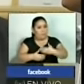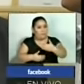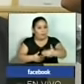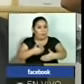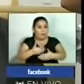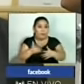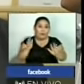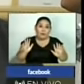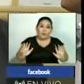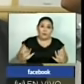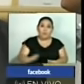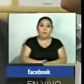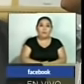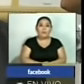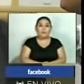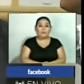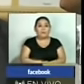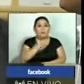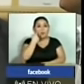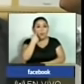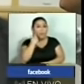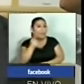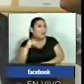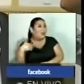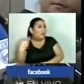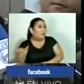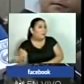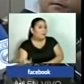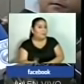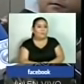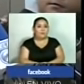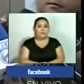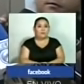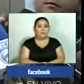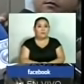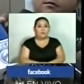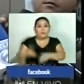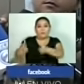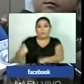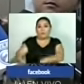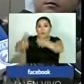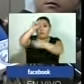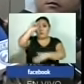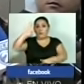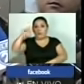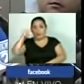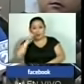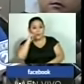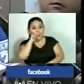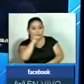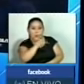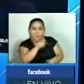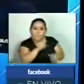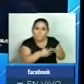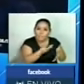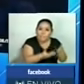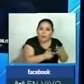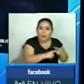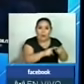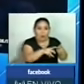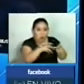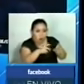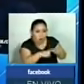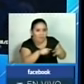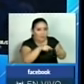que definitivamente, pues, vamos a ver qué es lo que sucede. La Fiscalía acusa a Quijano de fraude electoral,